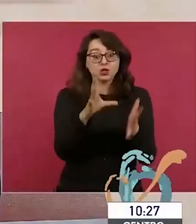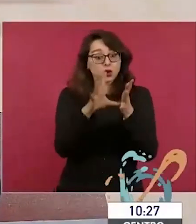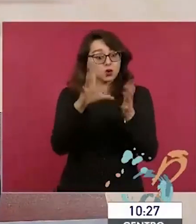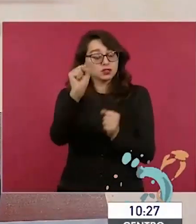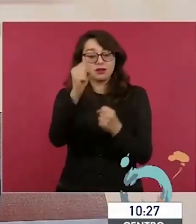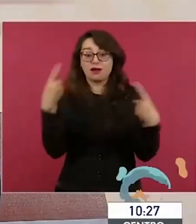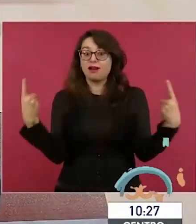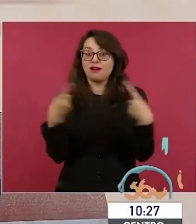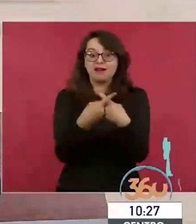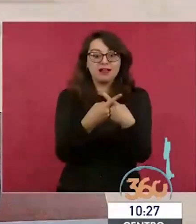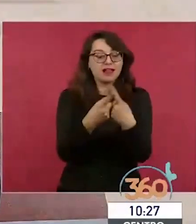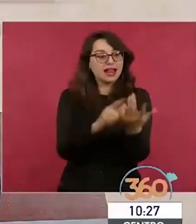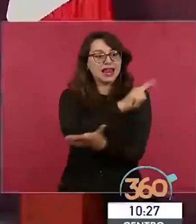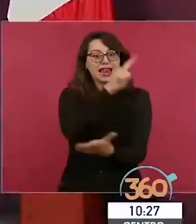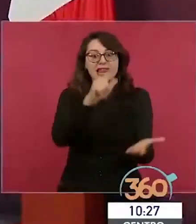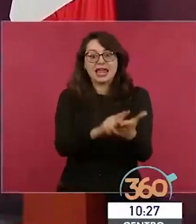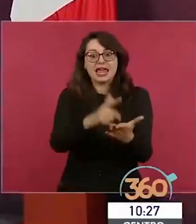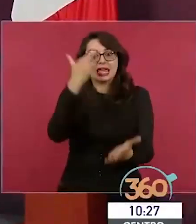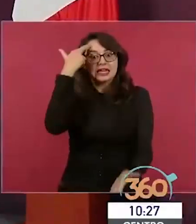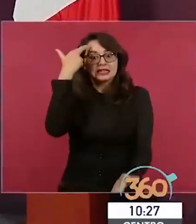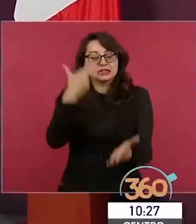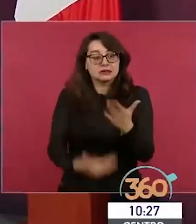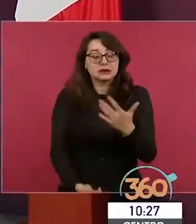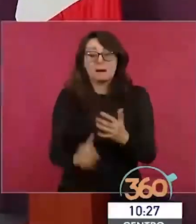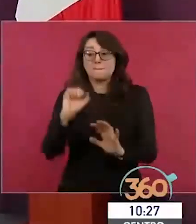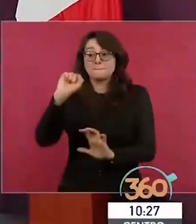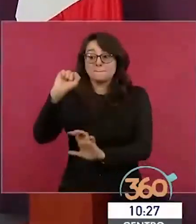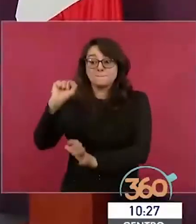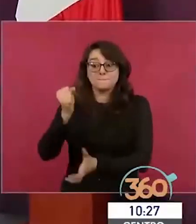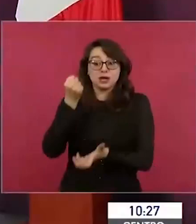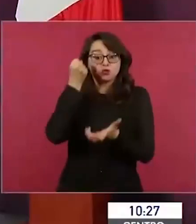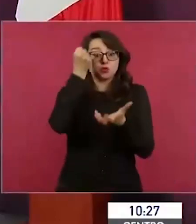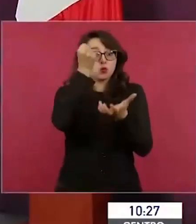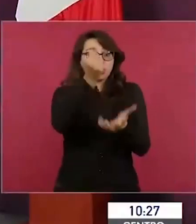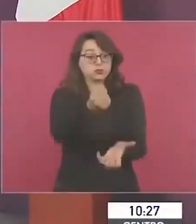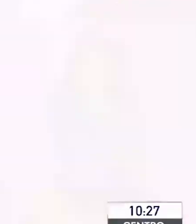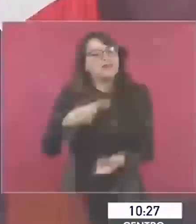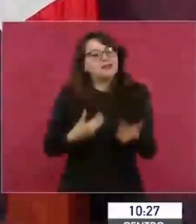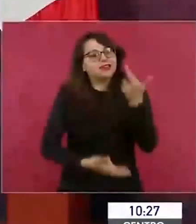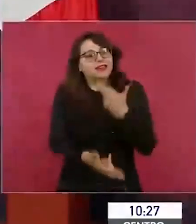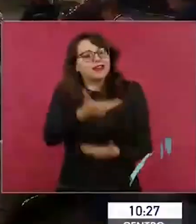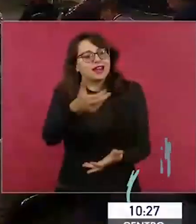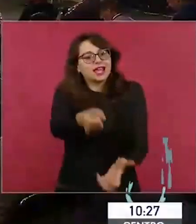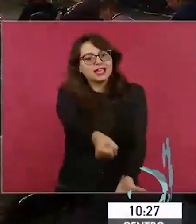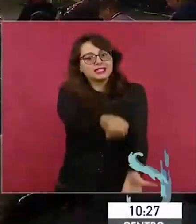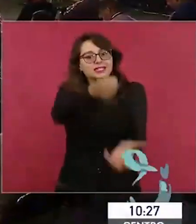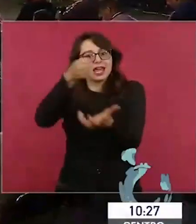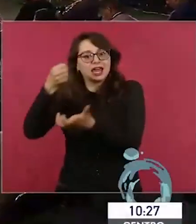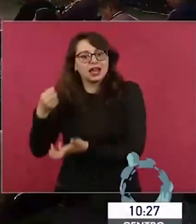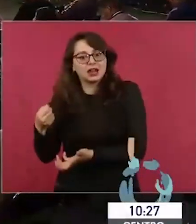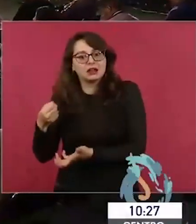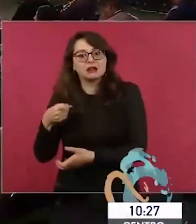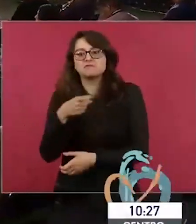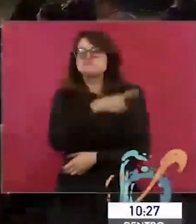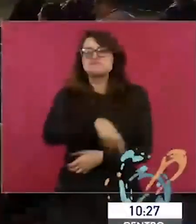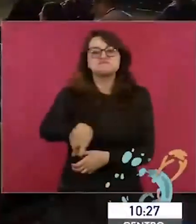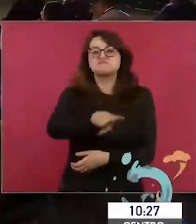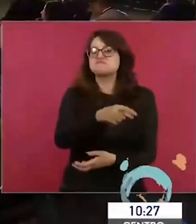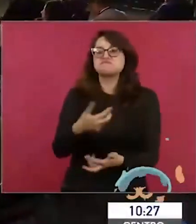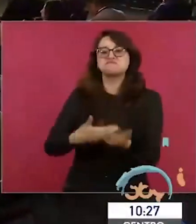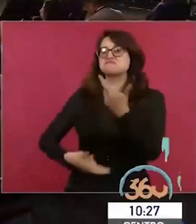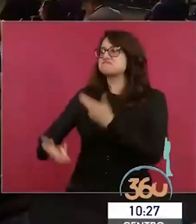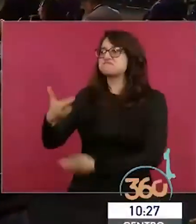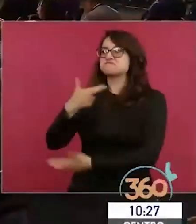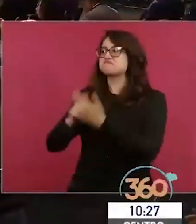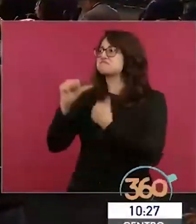no ejercen en sus presupuestos año con año ellos no este